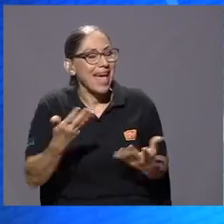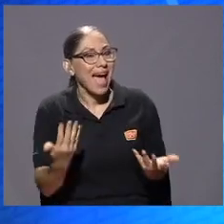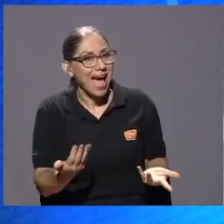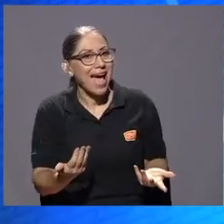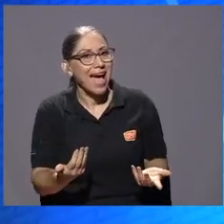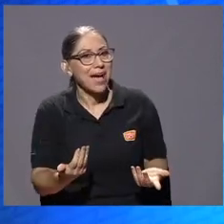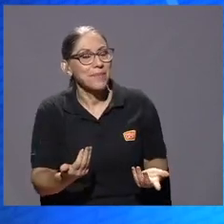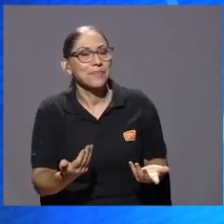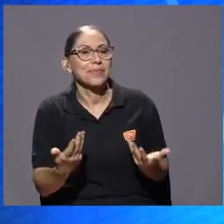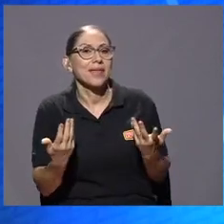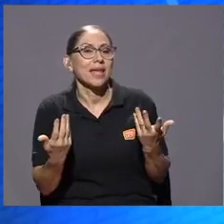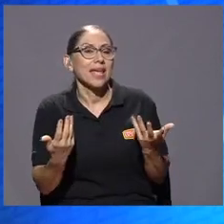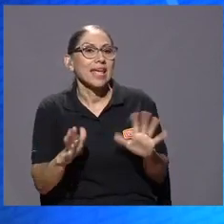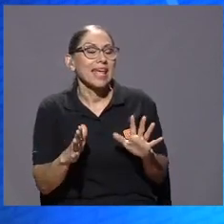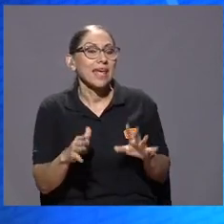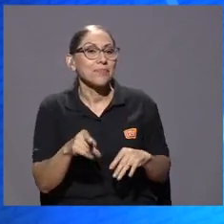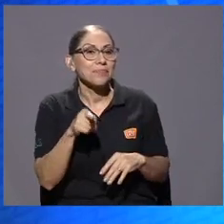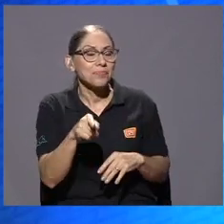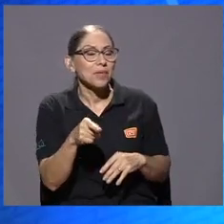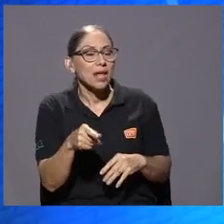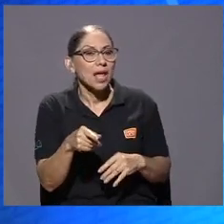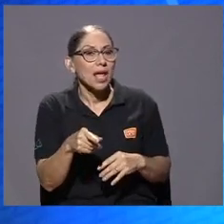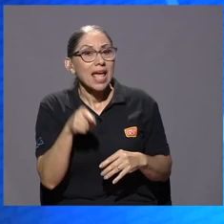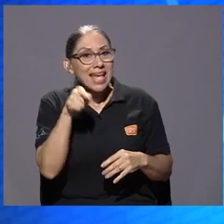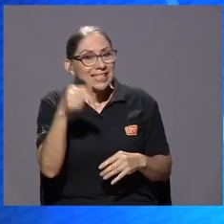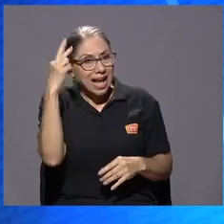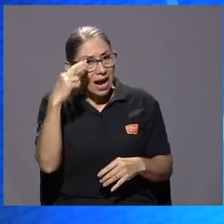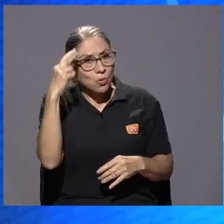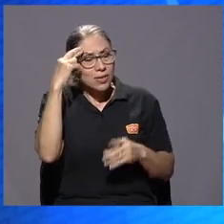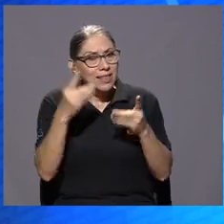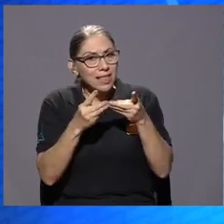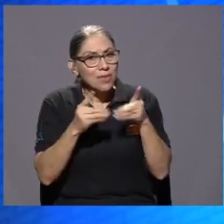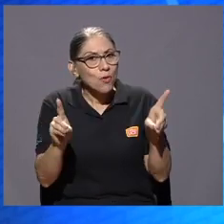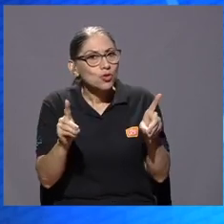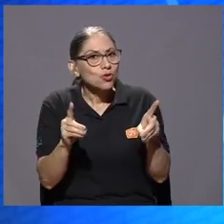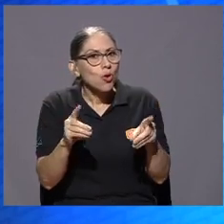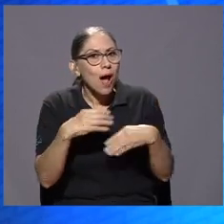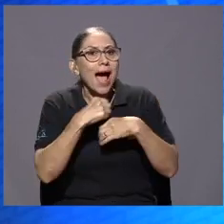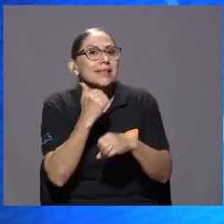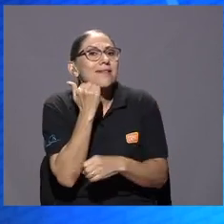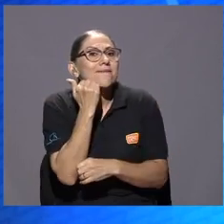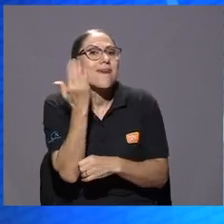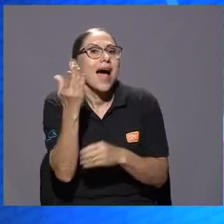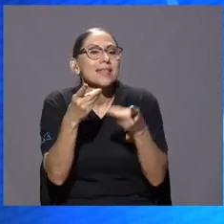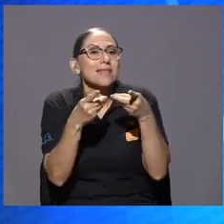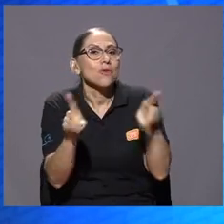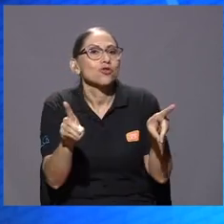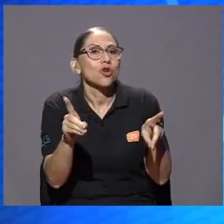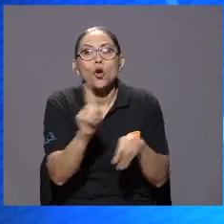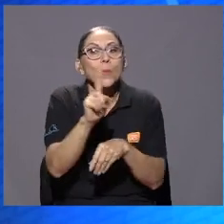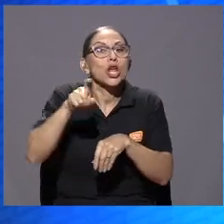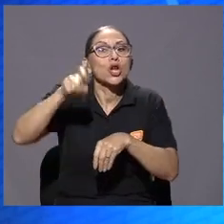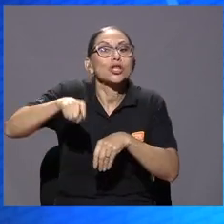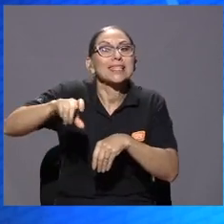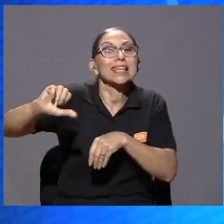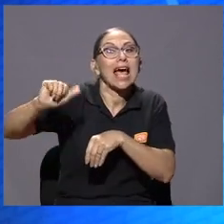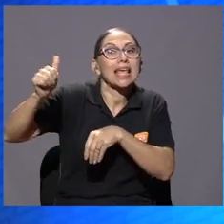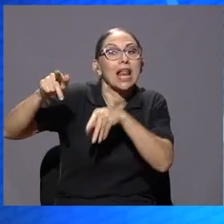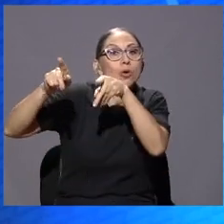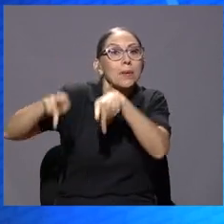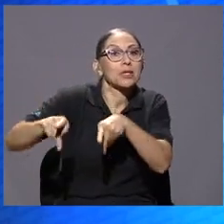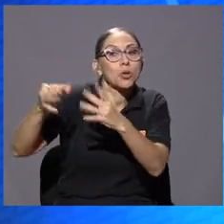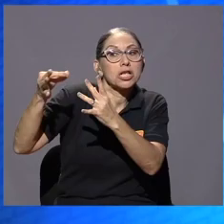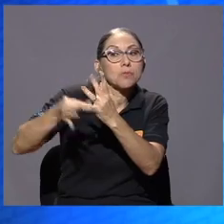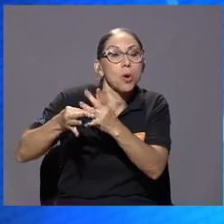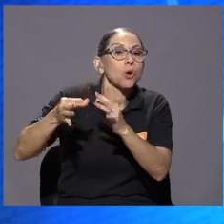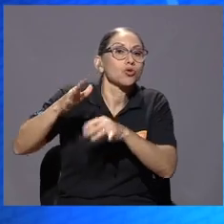detalle. Que el hecho de que facilite, digámoslo de esa manera, el divorcio, porque no se necesita el consentimiento de la otra